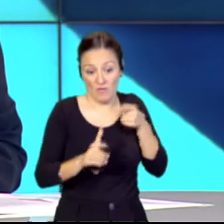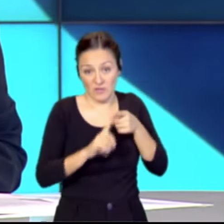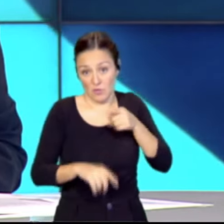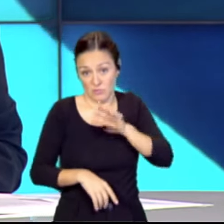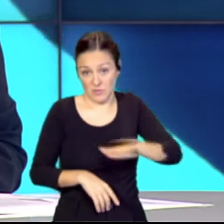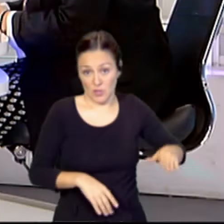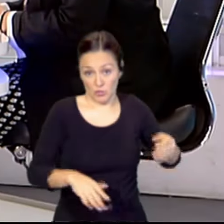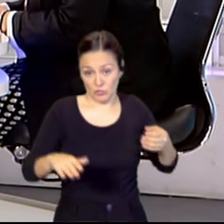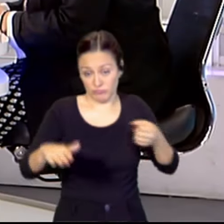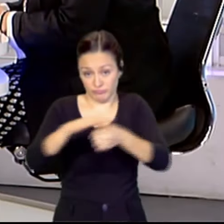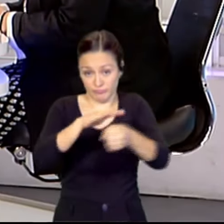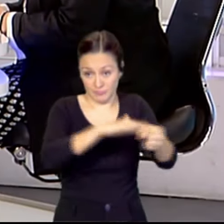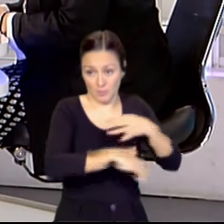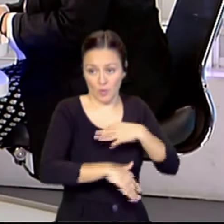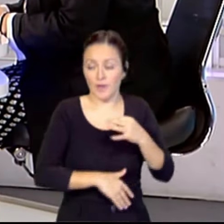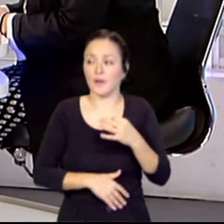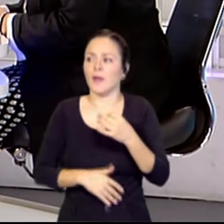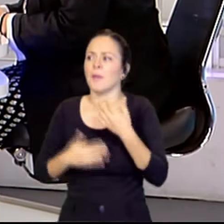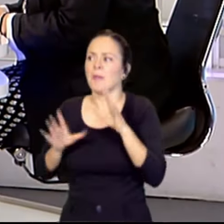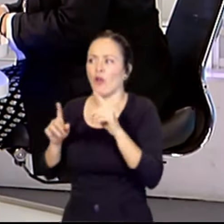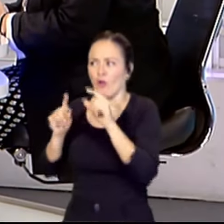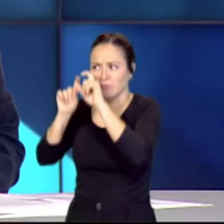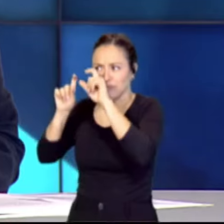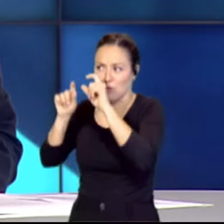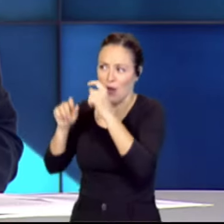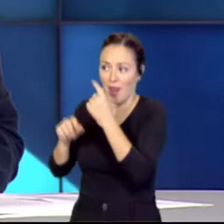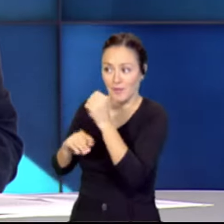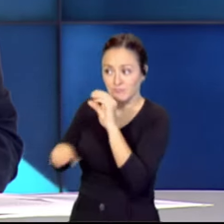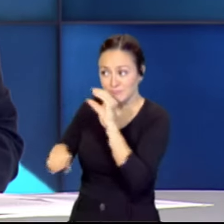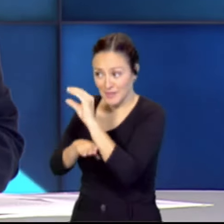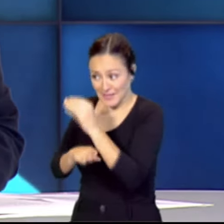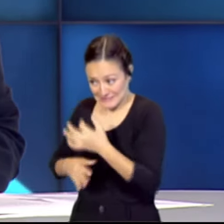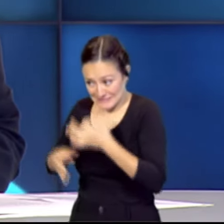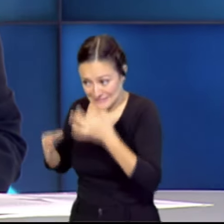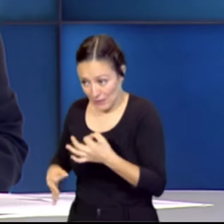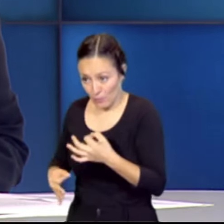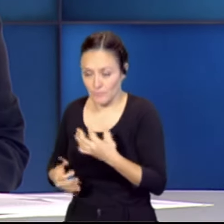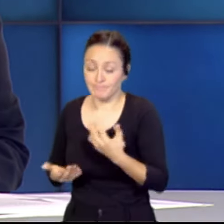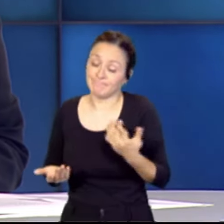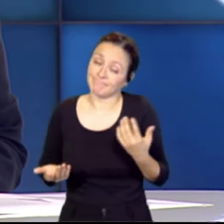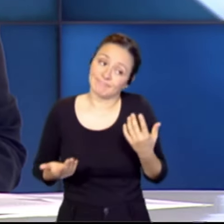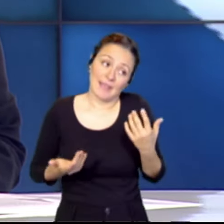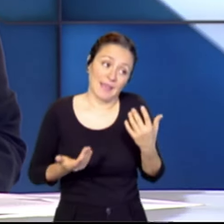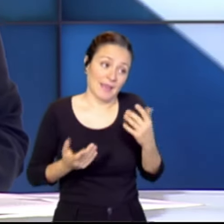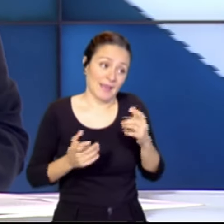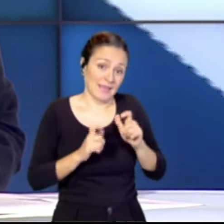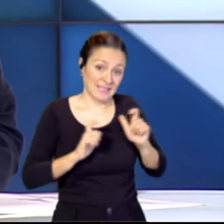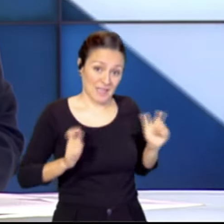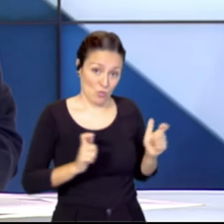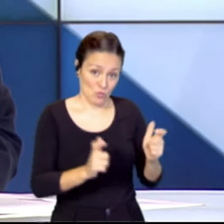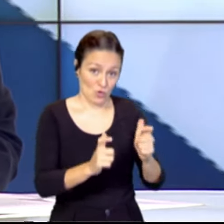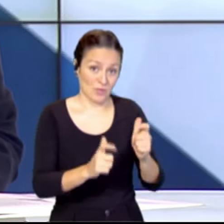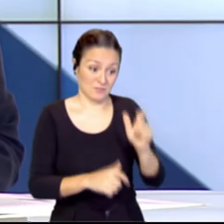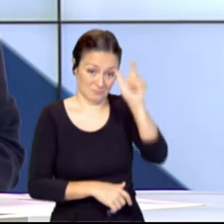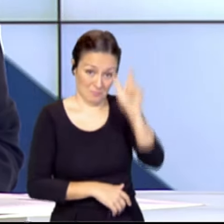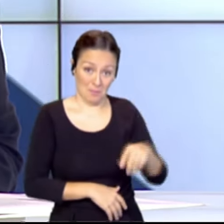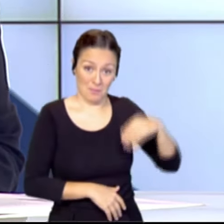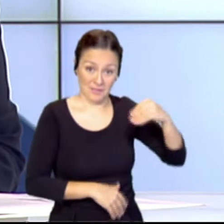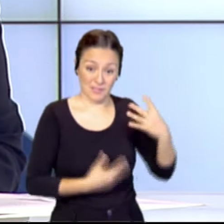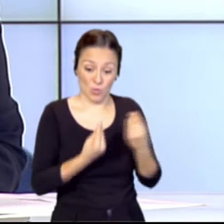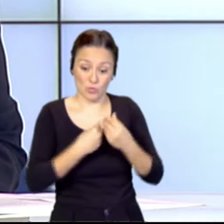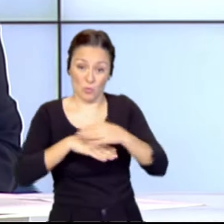esos menores Y esa ficha financiera Está garantizada bueno en las reuniones que mantuvo el presidente con con la ministra la